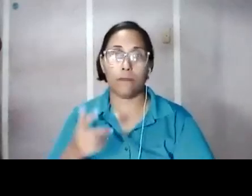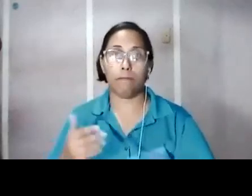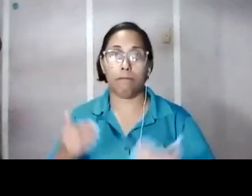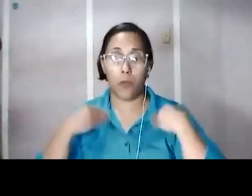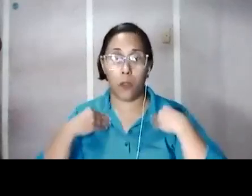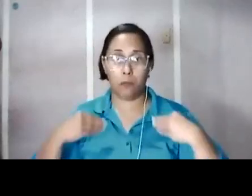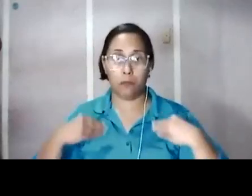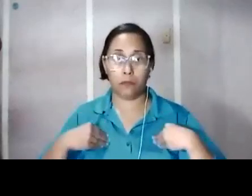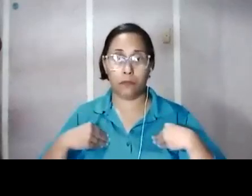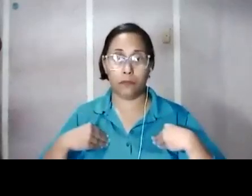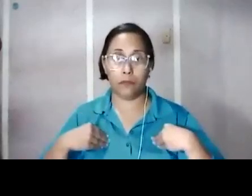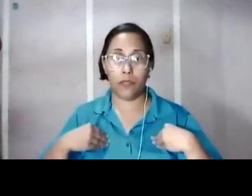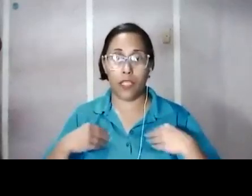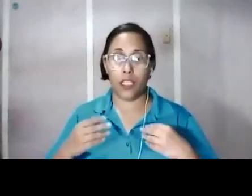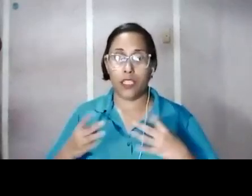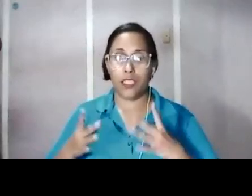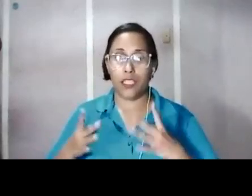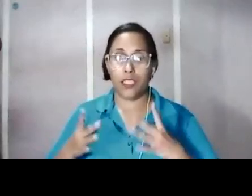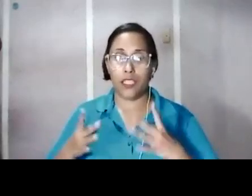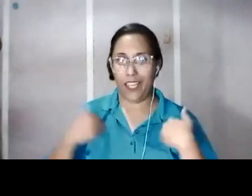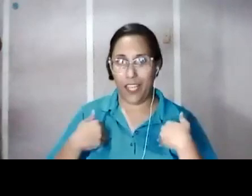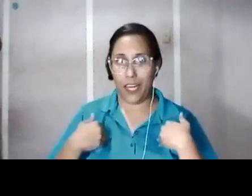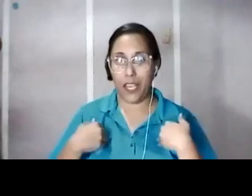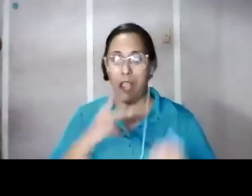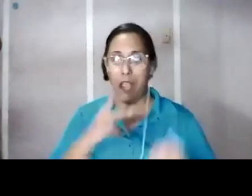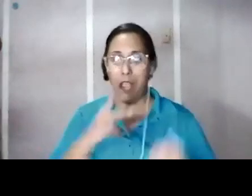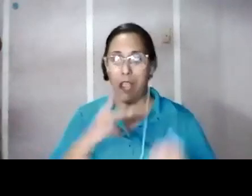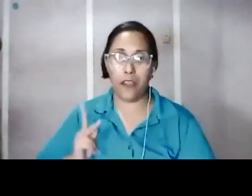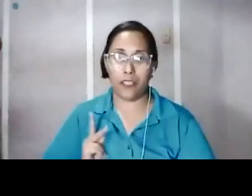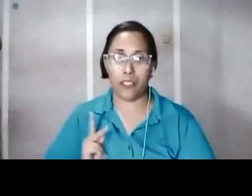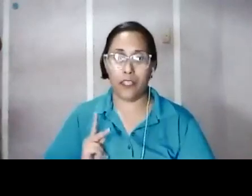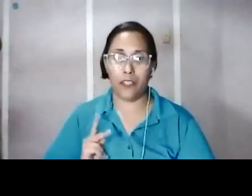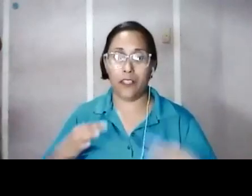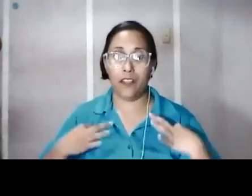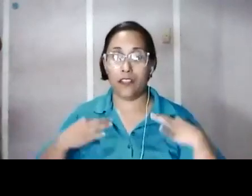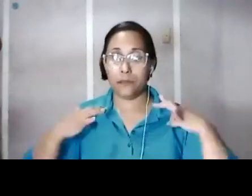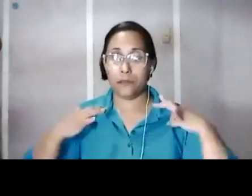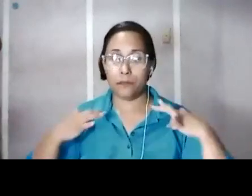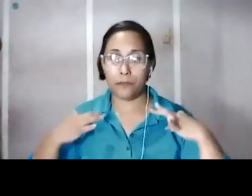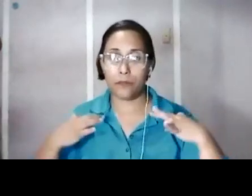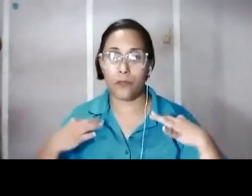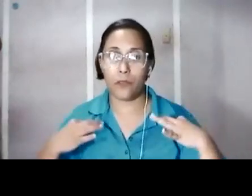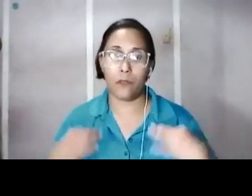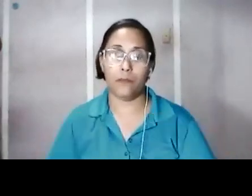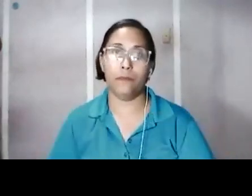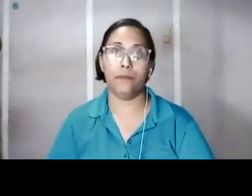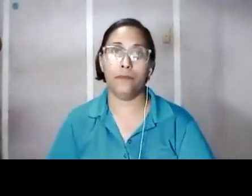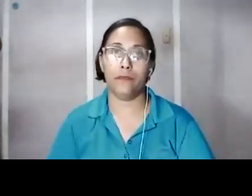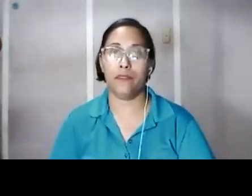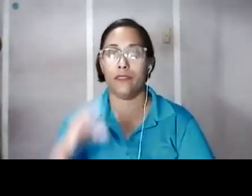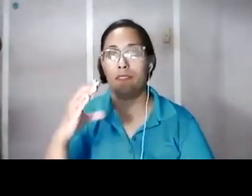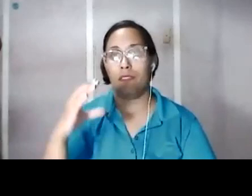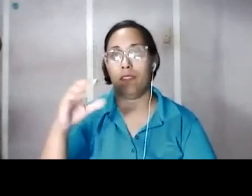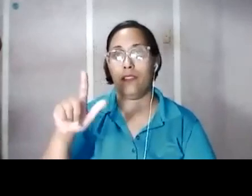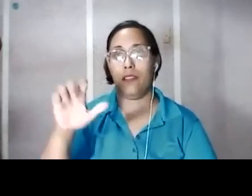con su rey y la reina estaba vestida de, o sea, era de